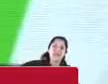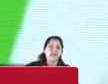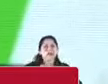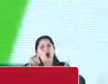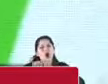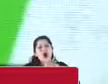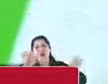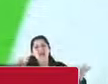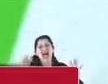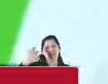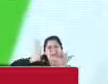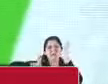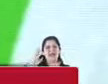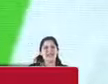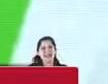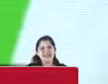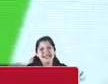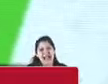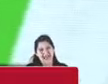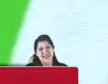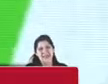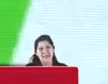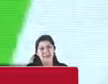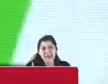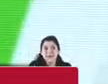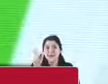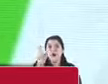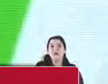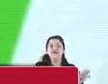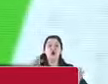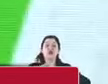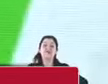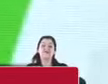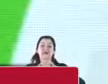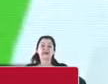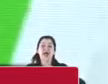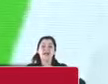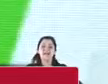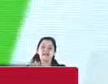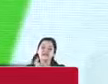nada de eso porque primero no se lo merece es el que está sentado mirando en su casa